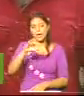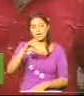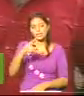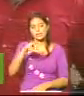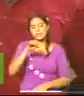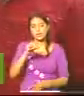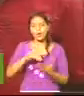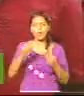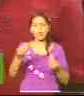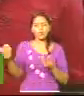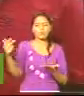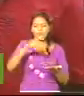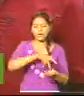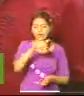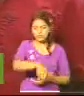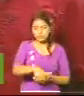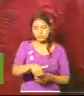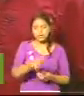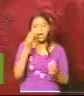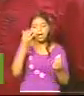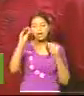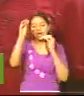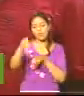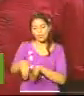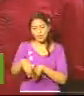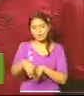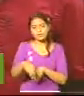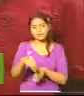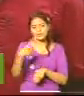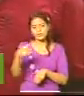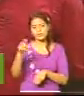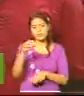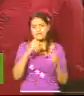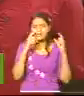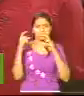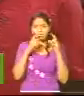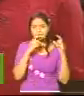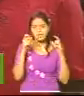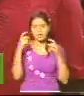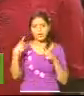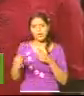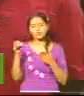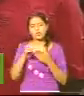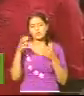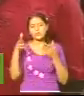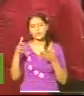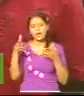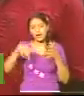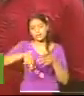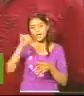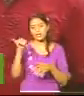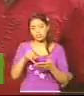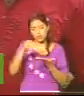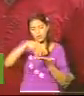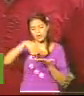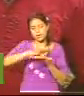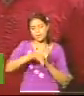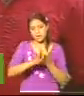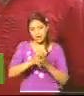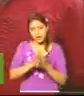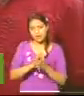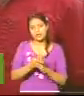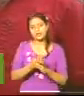¿cómo va a retornar acá? Ese maíz, logramos un convenio con los camaradas de Cebal y ese maíz va a retornar a la región zuliana como harina de maíz. Como harina de maíz para las